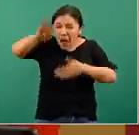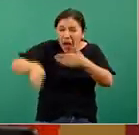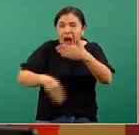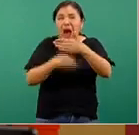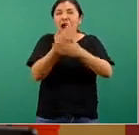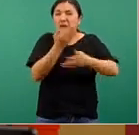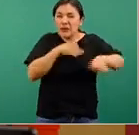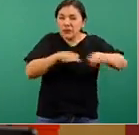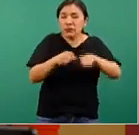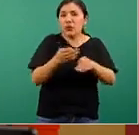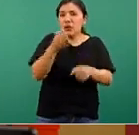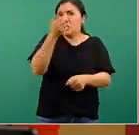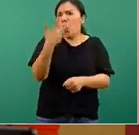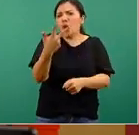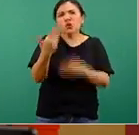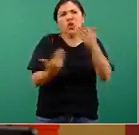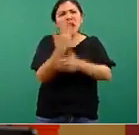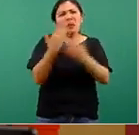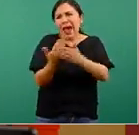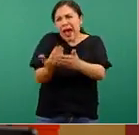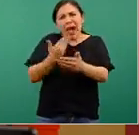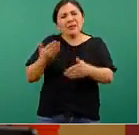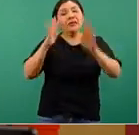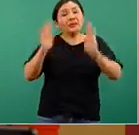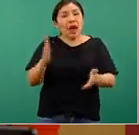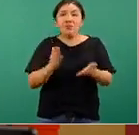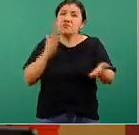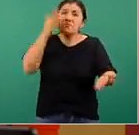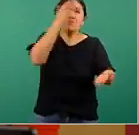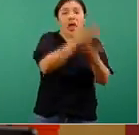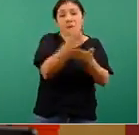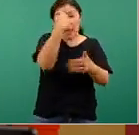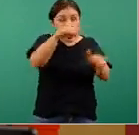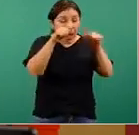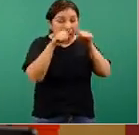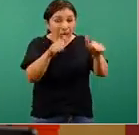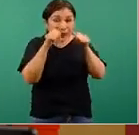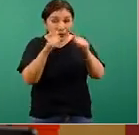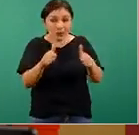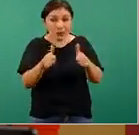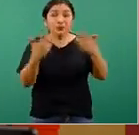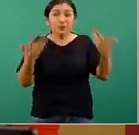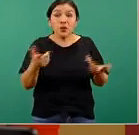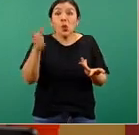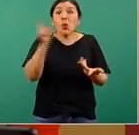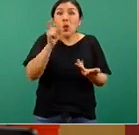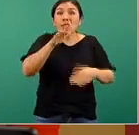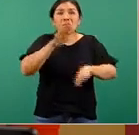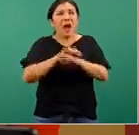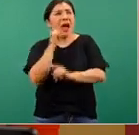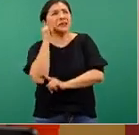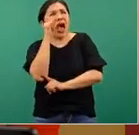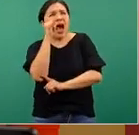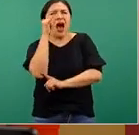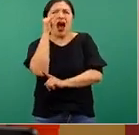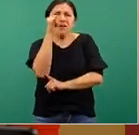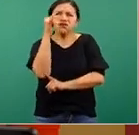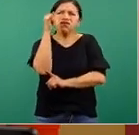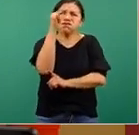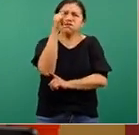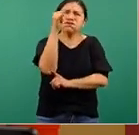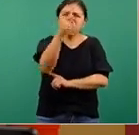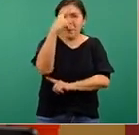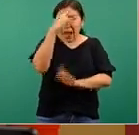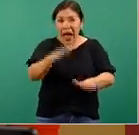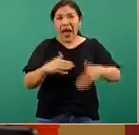trabajar, antes de las 8 de la mañana, ya están desplegándose en campo, pero cuando tienen que recorrer grandes distancias para llegar a los